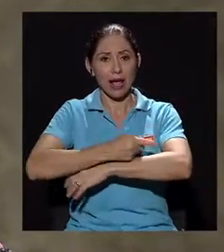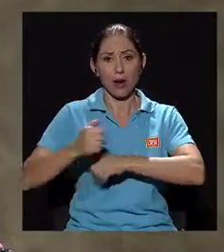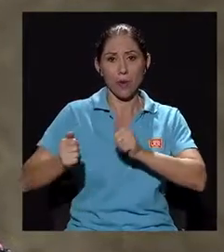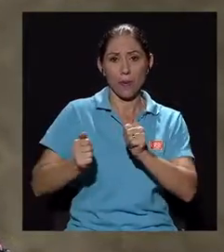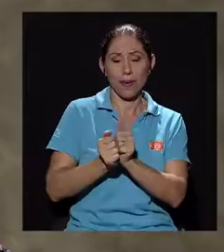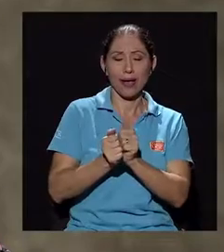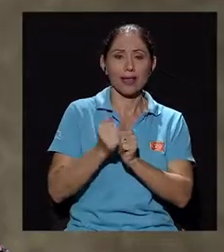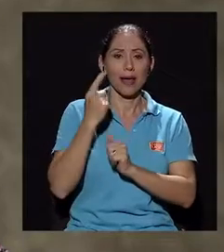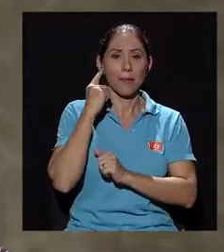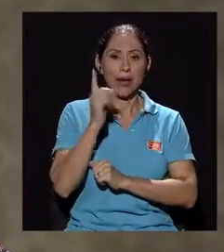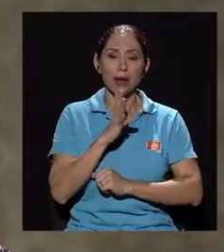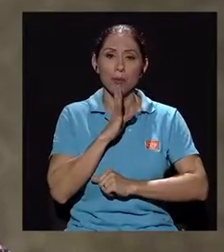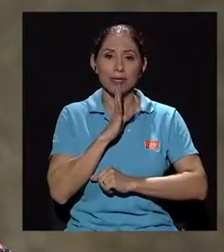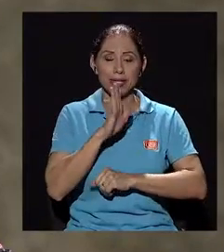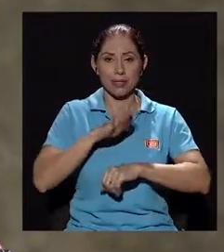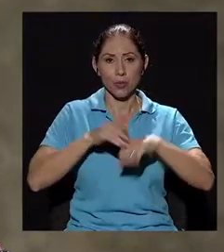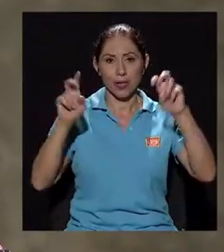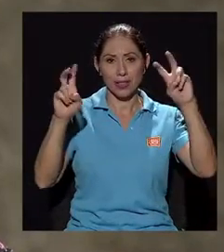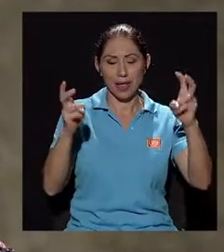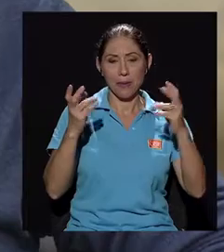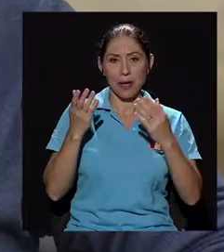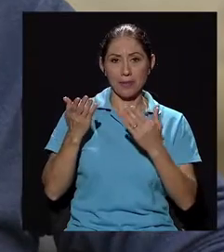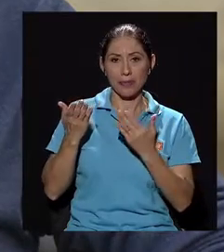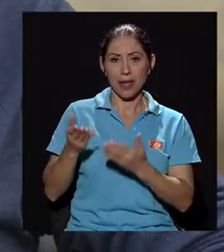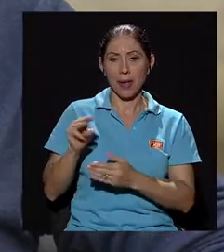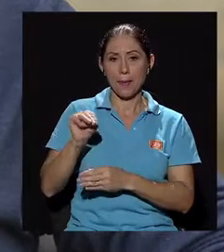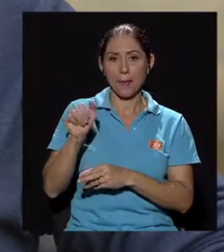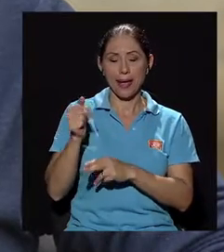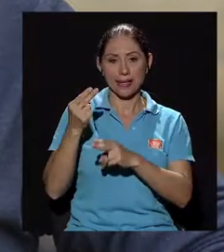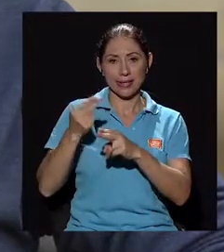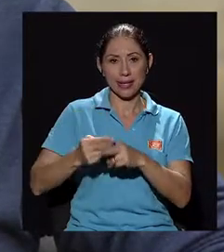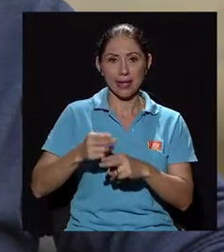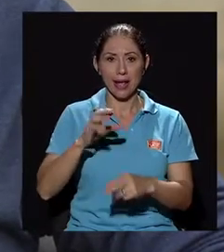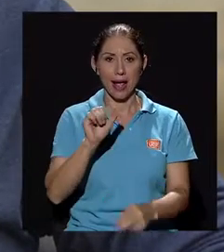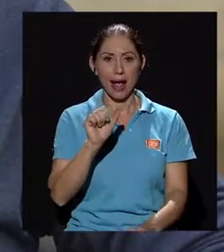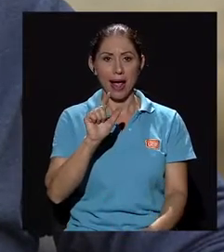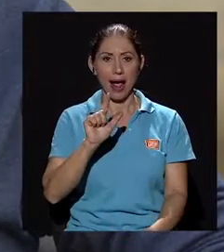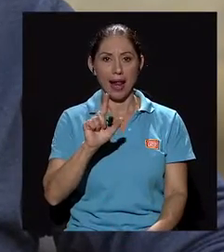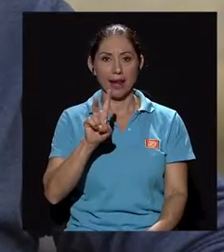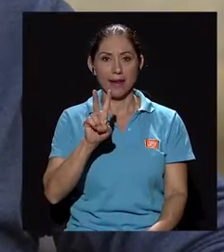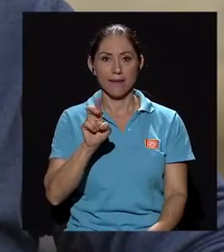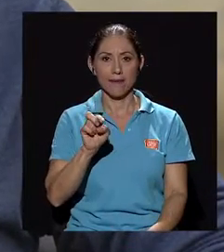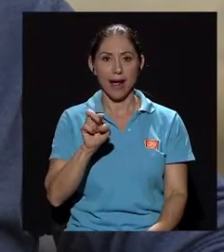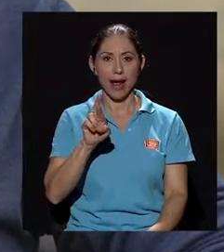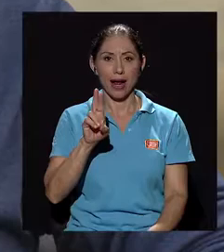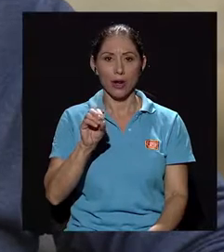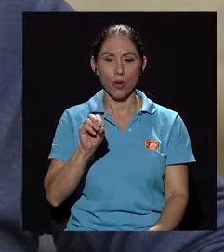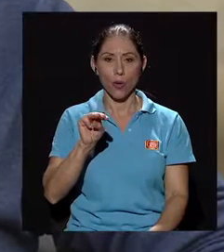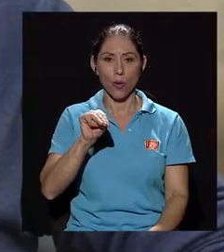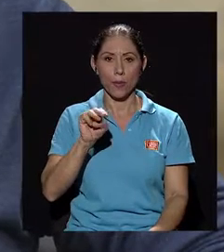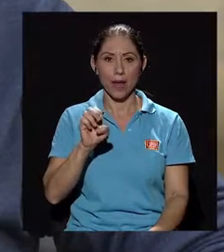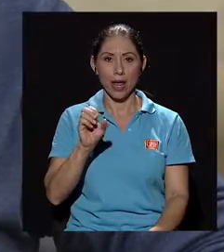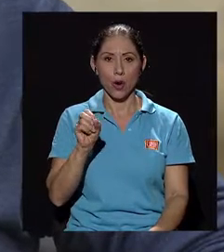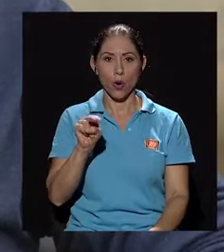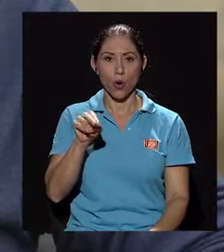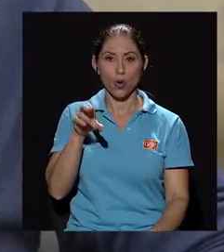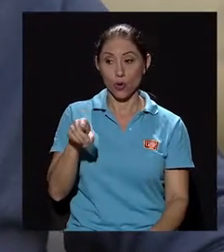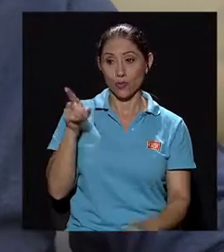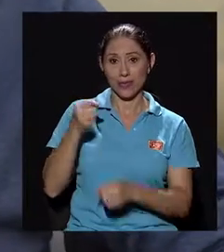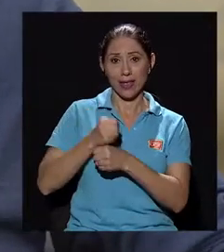hoy nos acompaña para conversar acerca de este tema el máster Álvaro Meoño. Él es trabajador